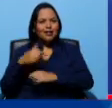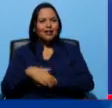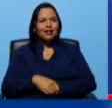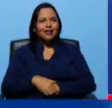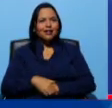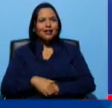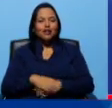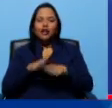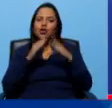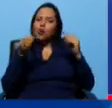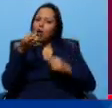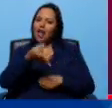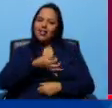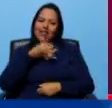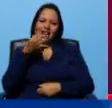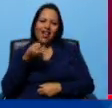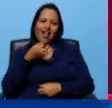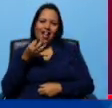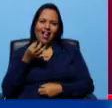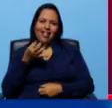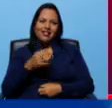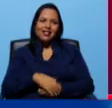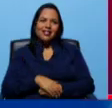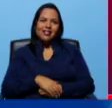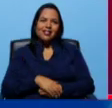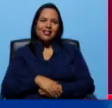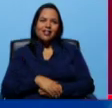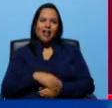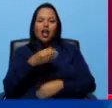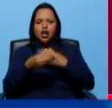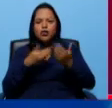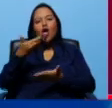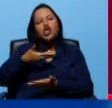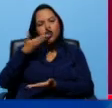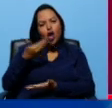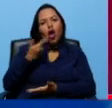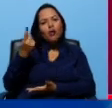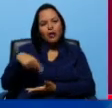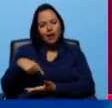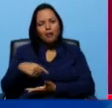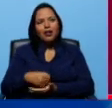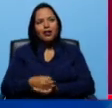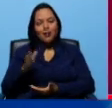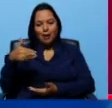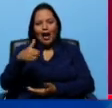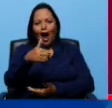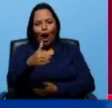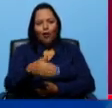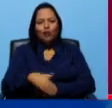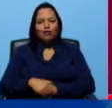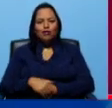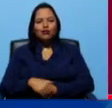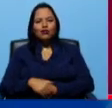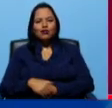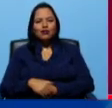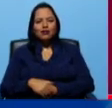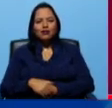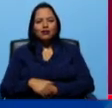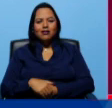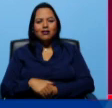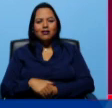Estuvimos toda la tarde ahí. Hicimos un sancochito de pescado, de mero y